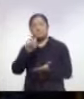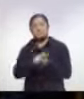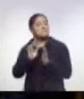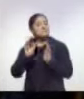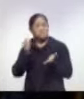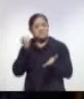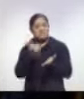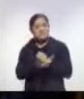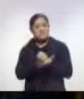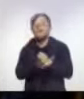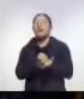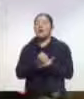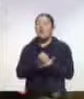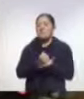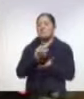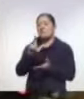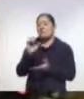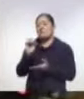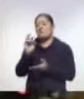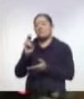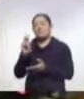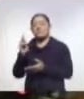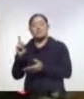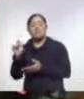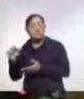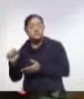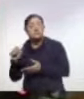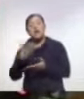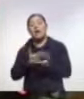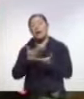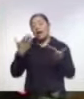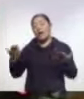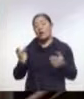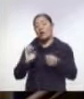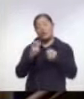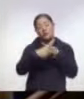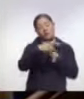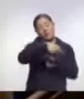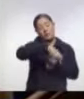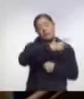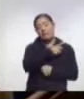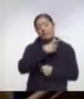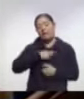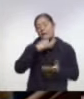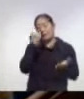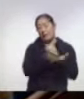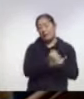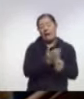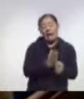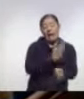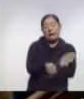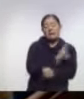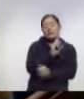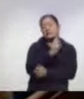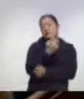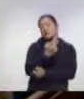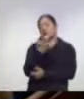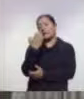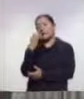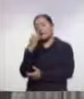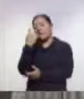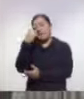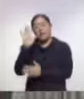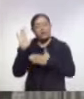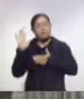aprobación por la Cámara de los Lores. Ahora el Parlamento Europeo debe aprobar el acuerdo antes del 31 de enero para que se cumpla la